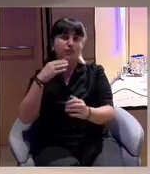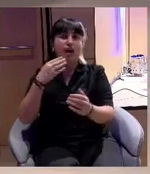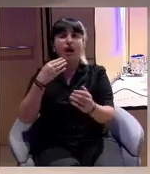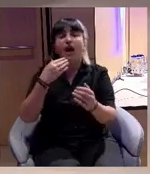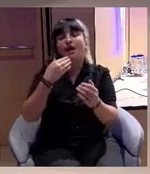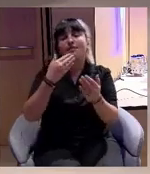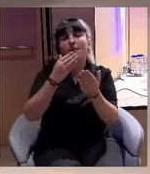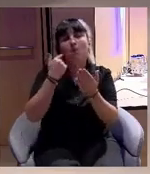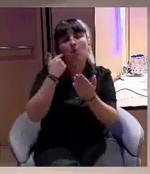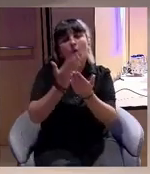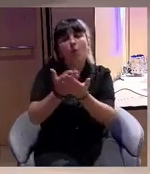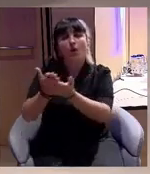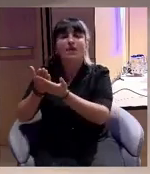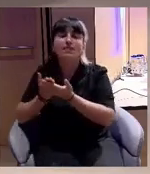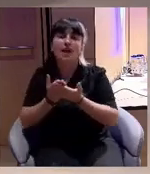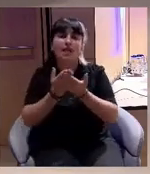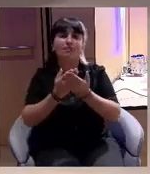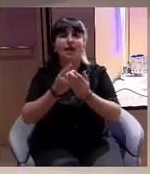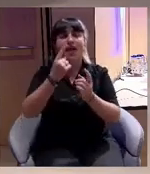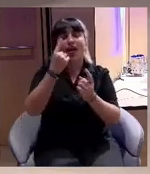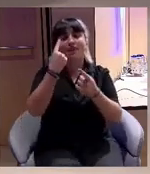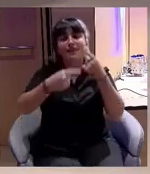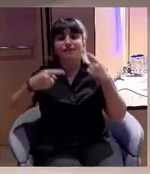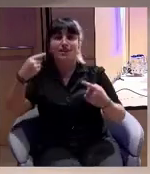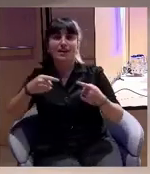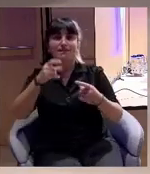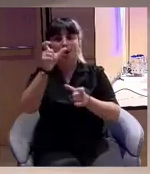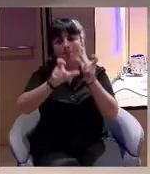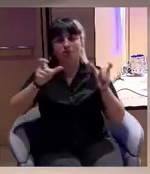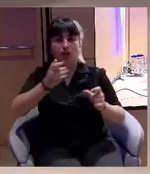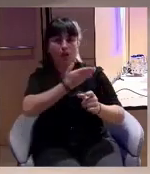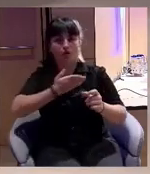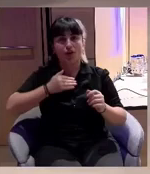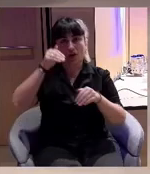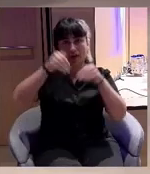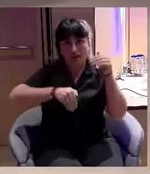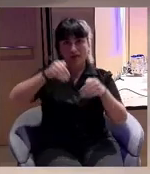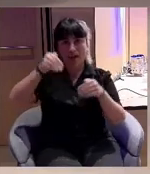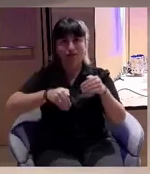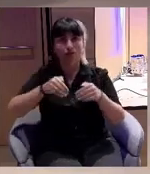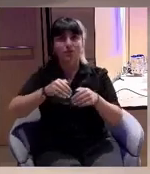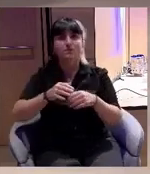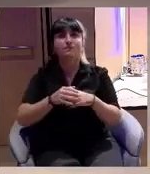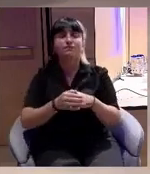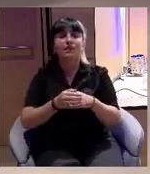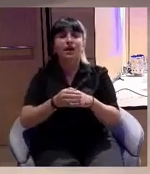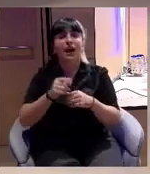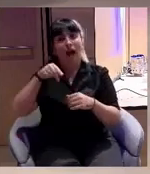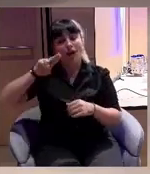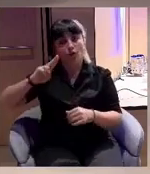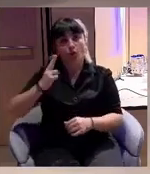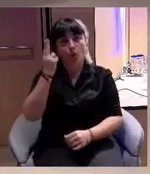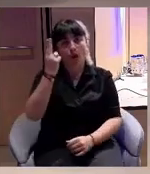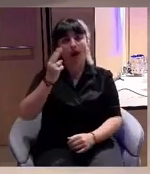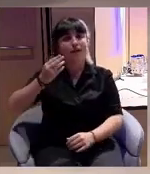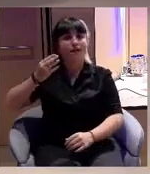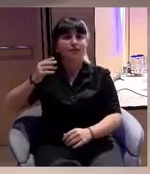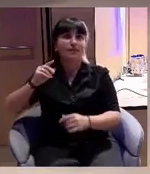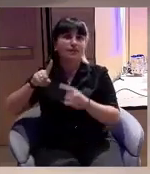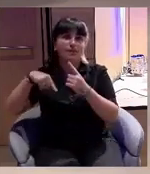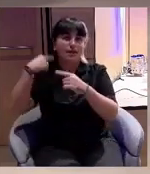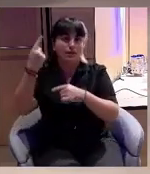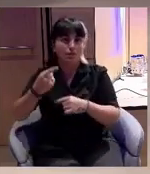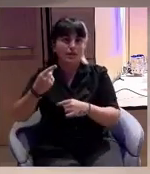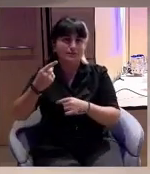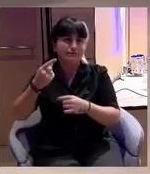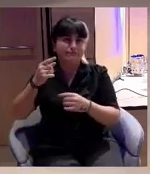candidatos en la elección Nacional de 2014 en Uruguay favián lo hizo para 2009 antes nadie lo